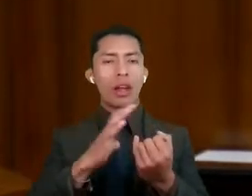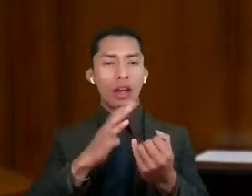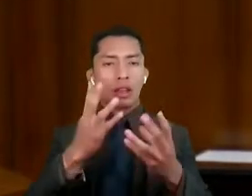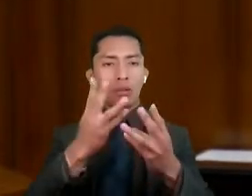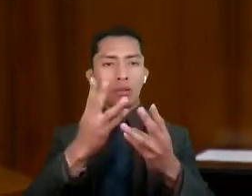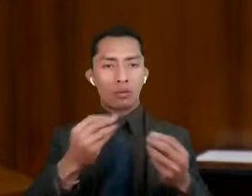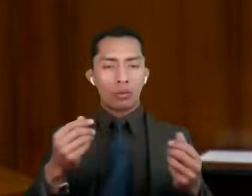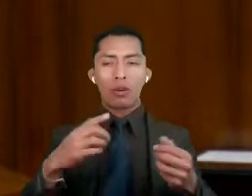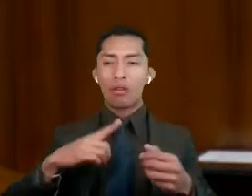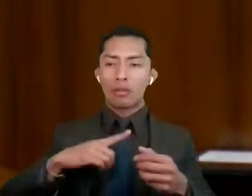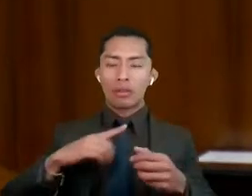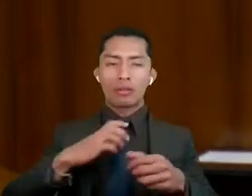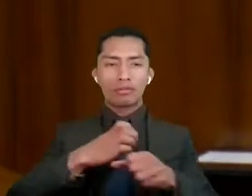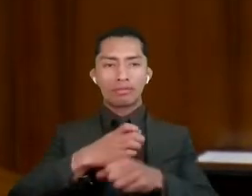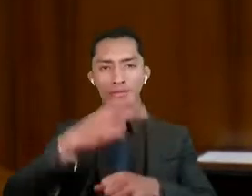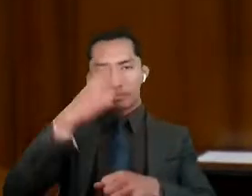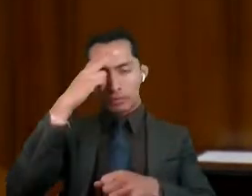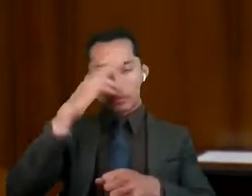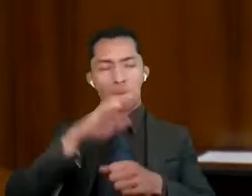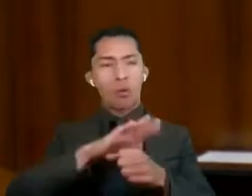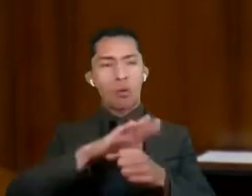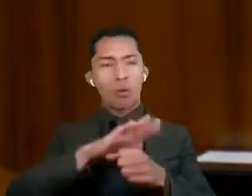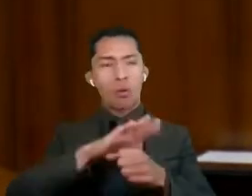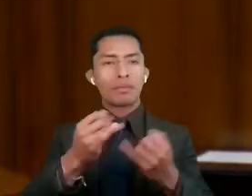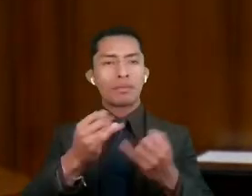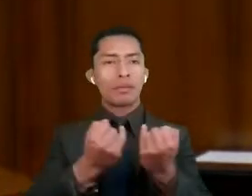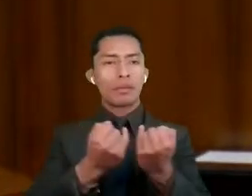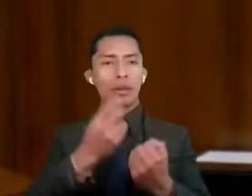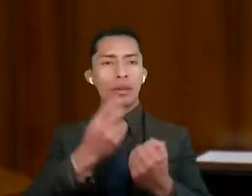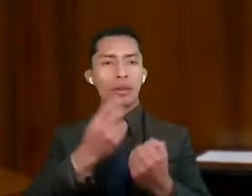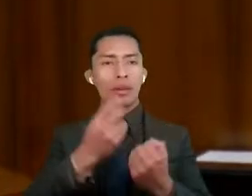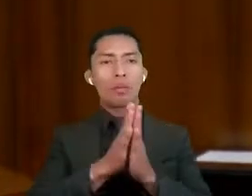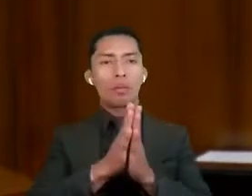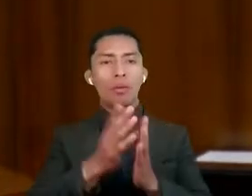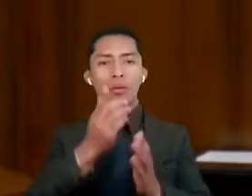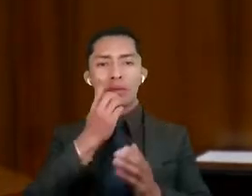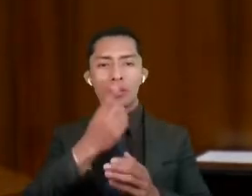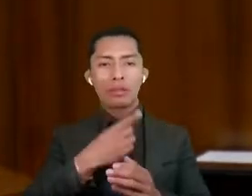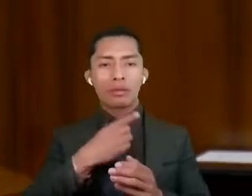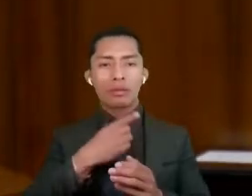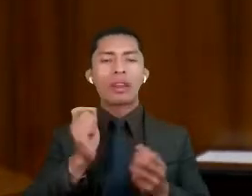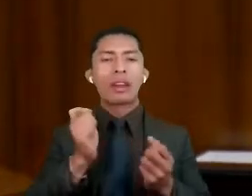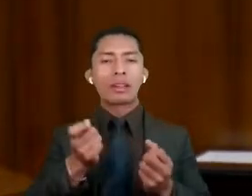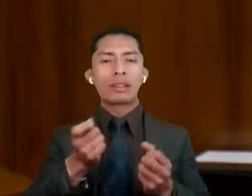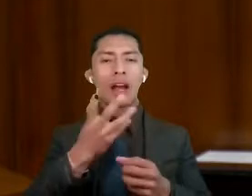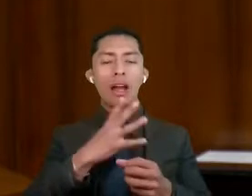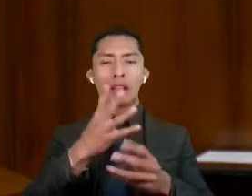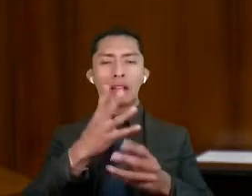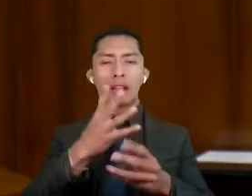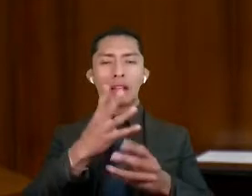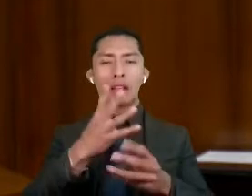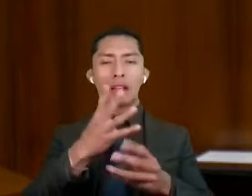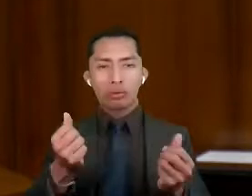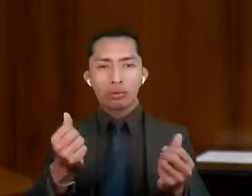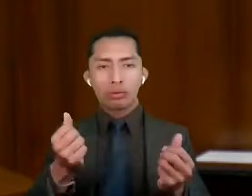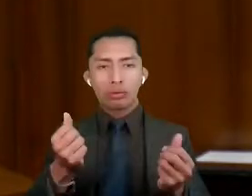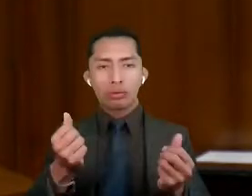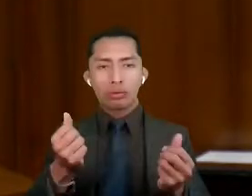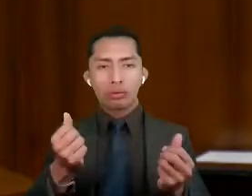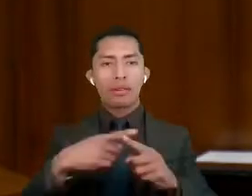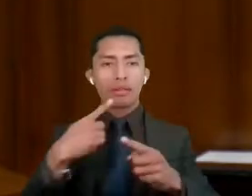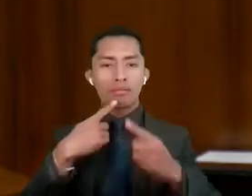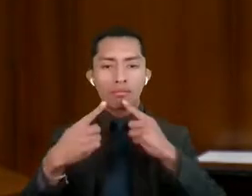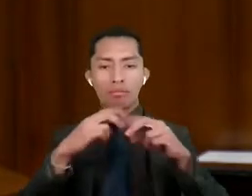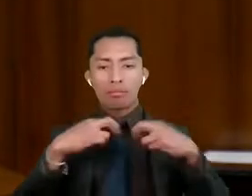Estado? Preguntarle, ¿nos puede dar cifras de las soluciones puestas en marcha de estas mesas en la zona norte